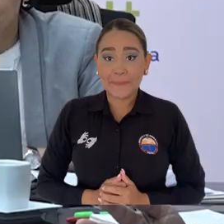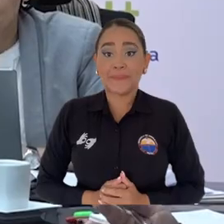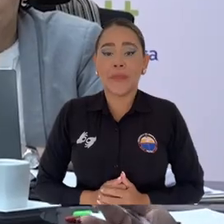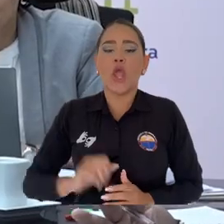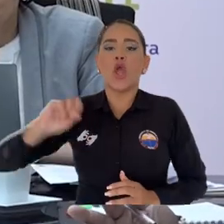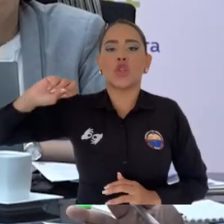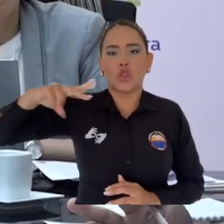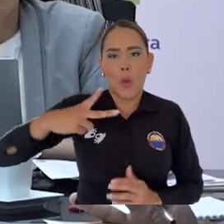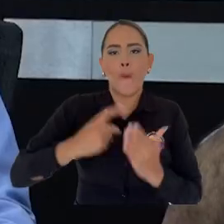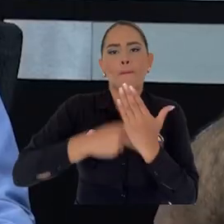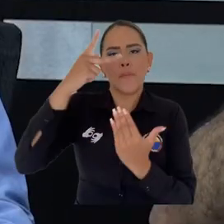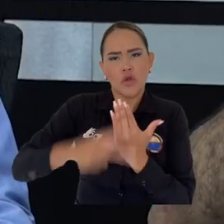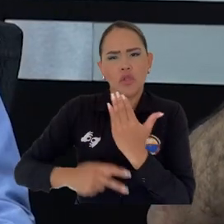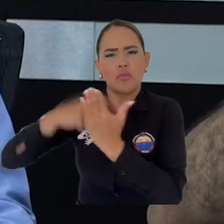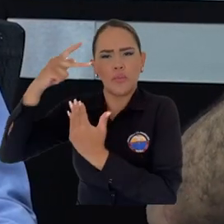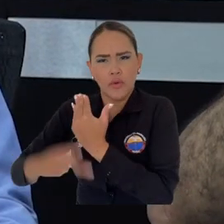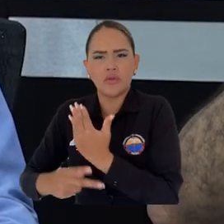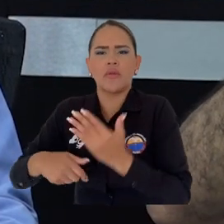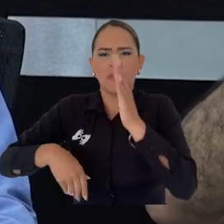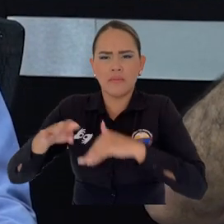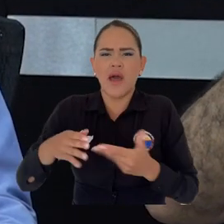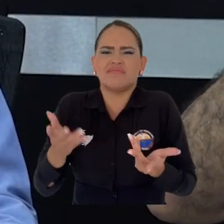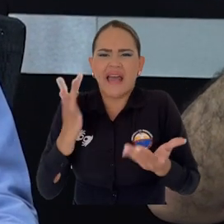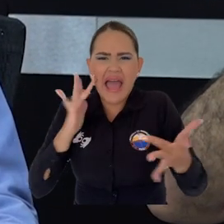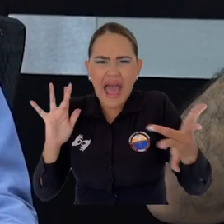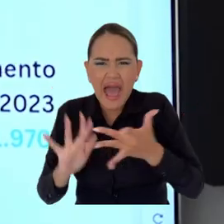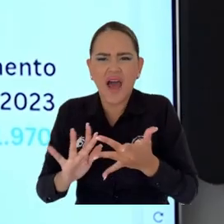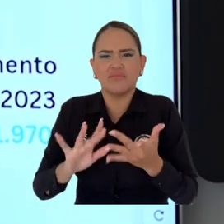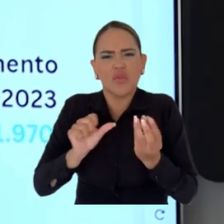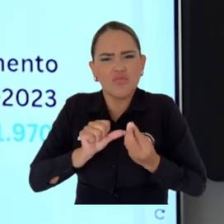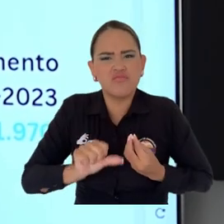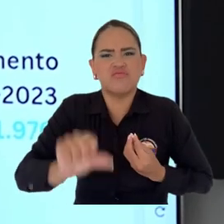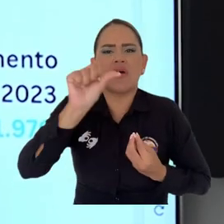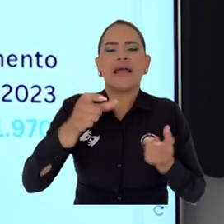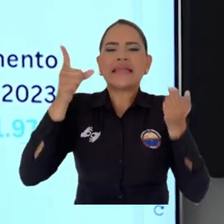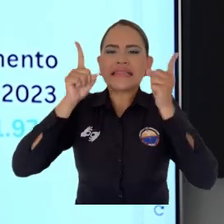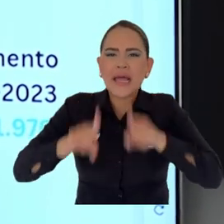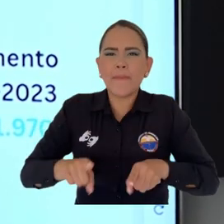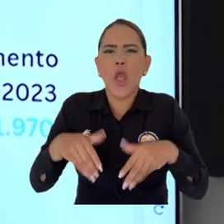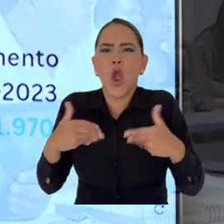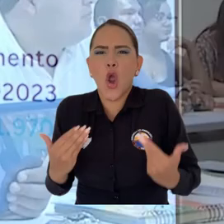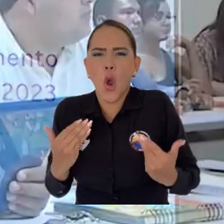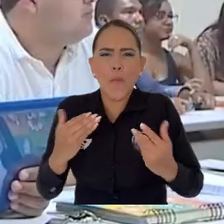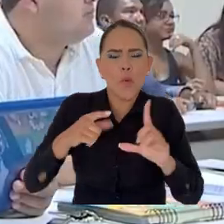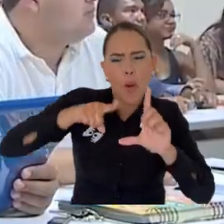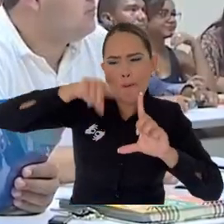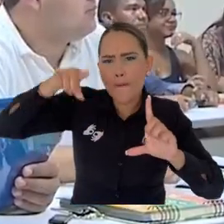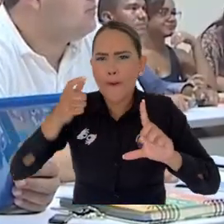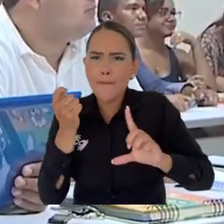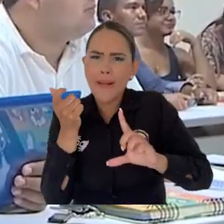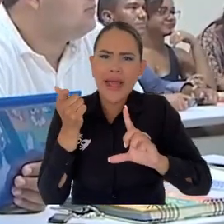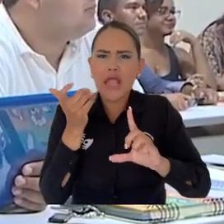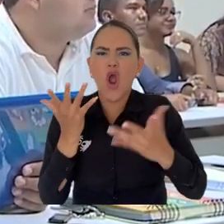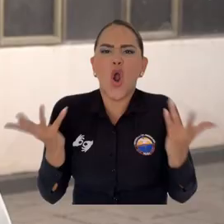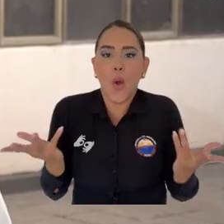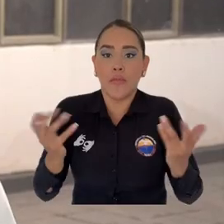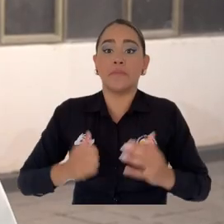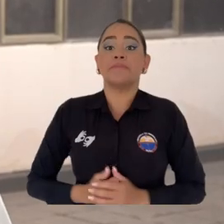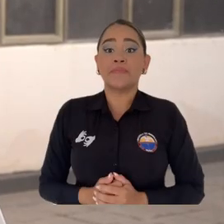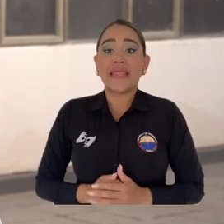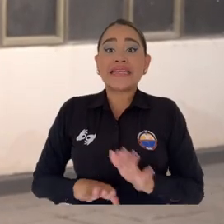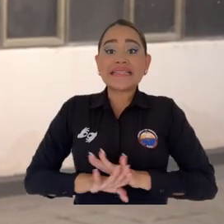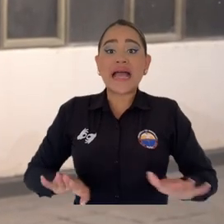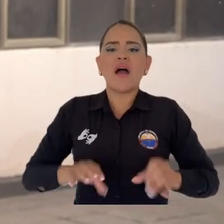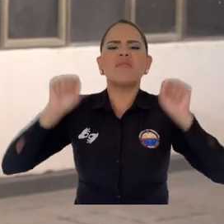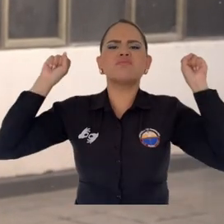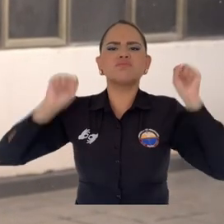posgrado. Dos proyectos de acuerdo sobre criterios de costos y medidas de sostenibilidad de la oferta académica fueron aprobados. Se aprobó que